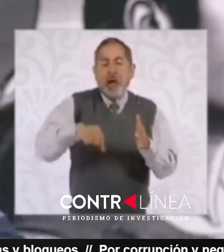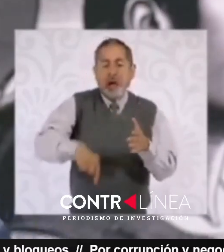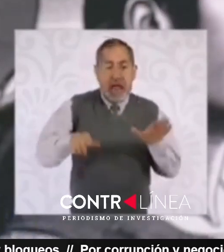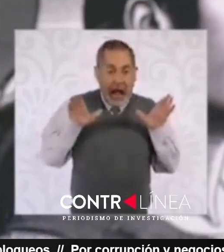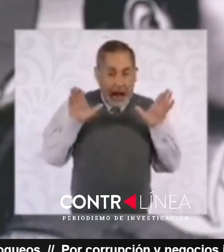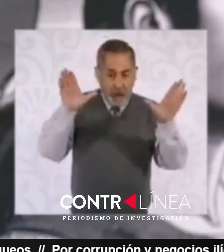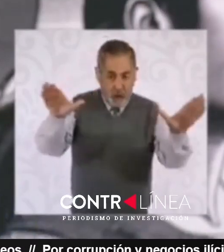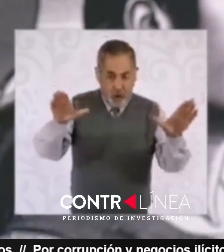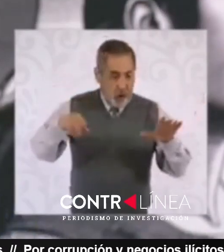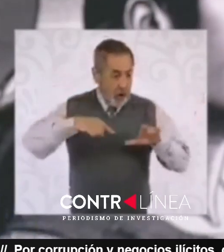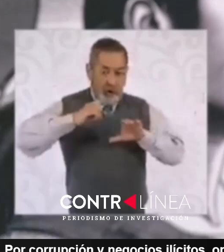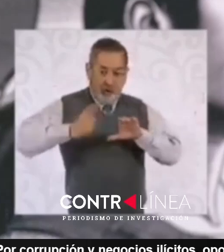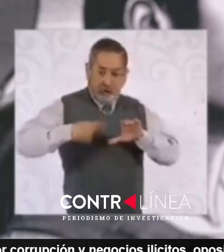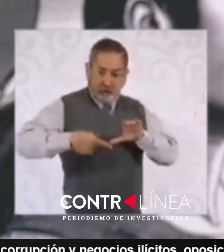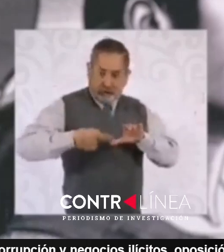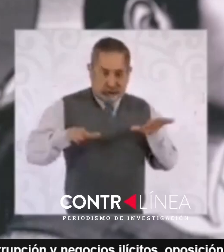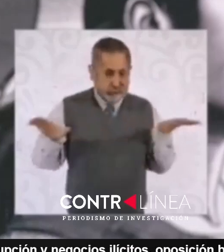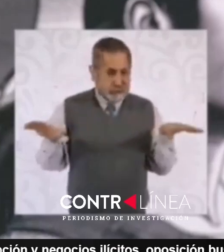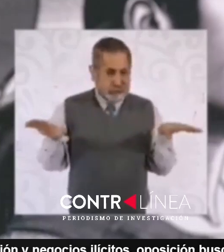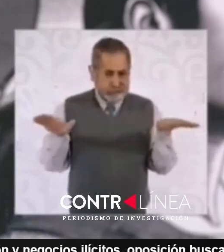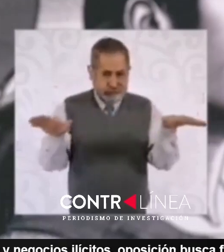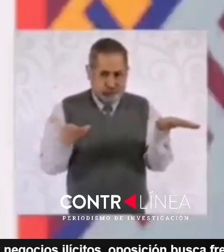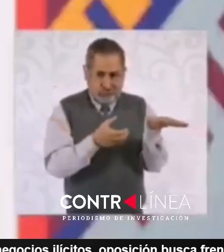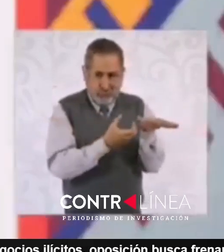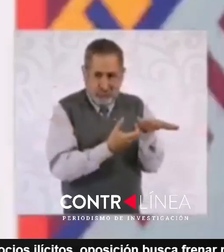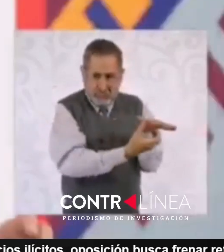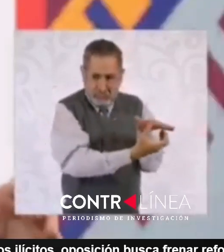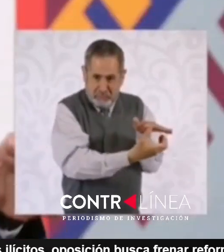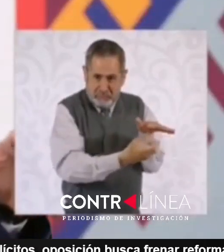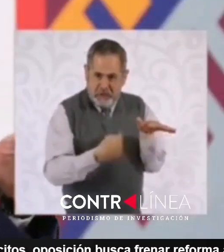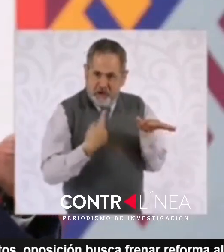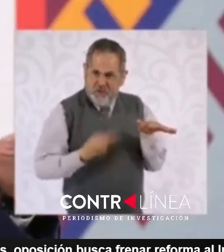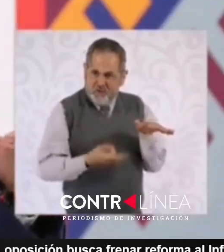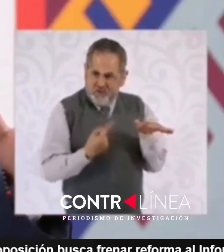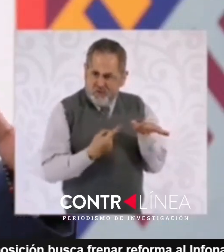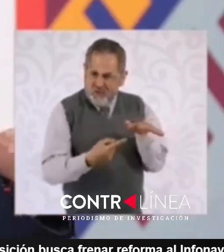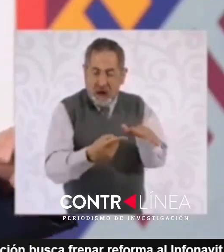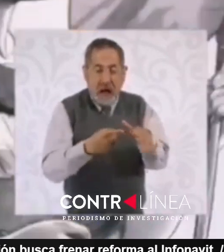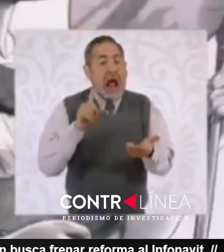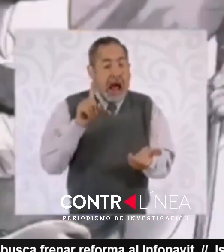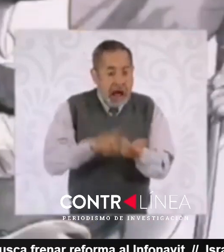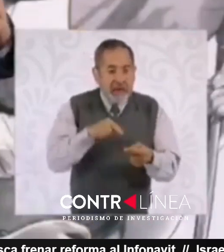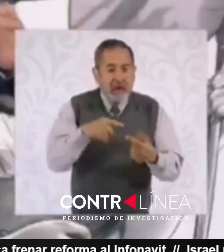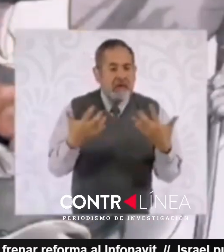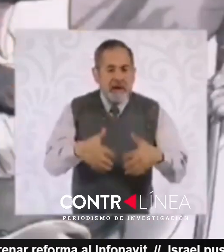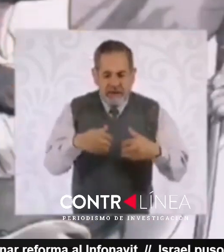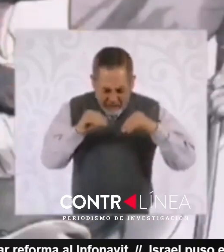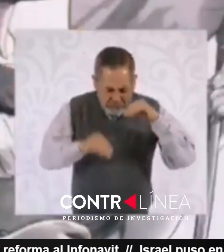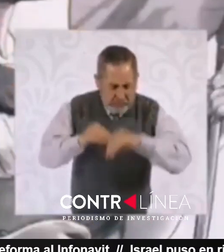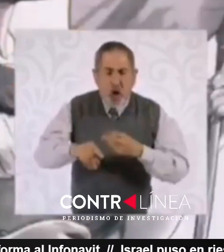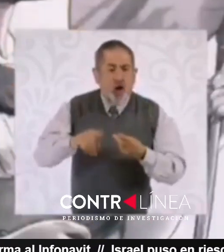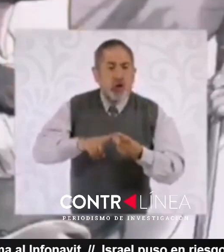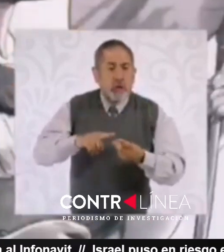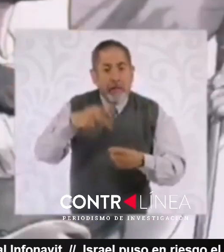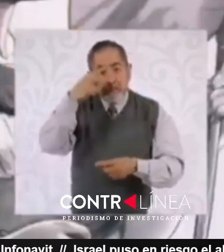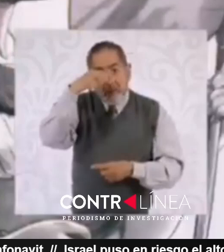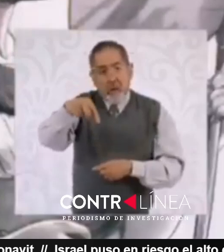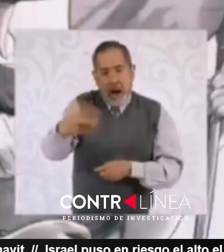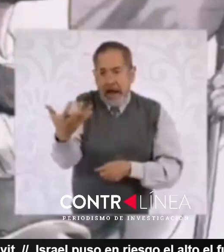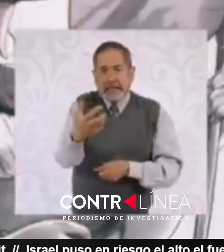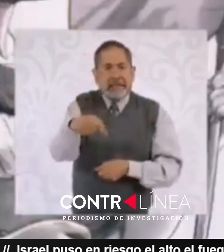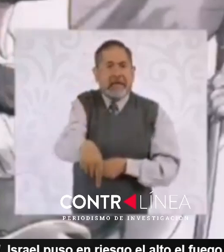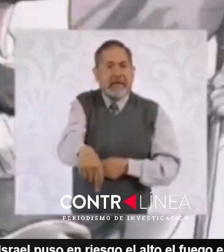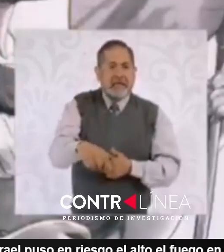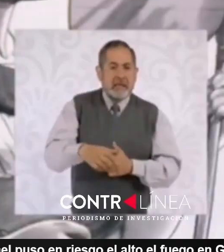los aviones tienen piezas hechas en México cada vez en mayor proporción. Hacíamos